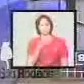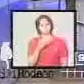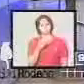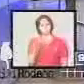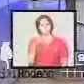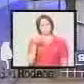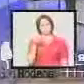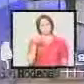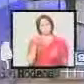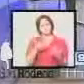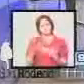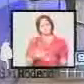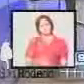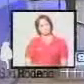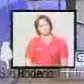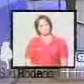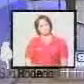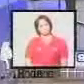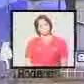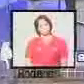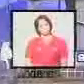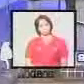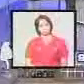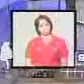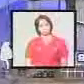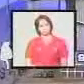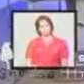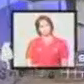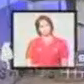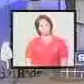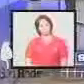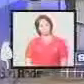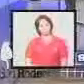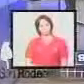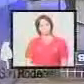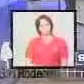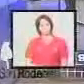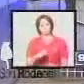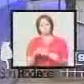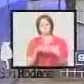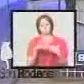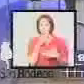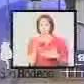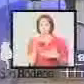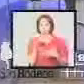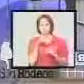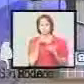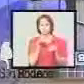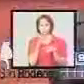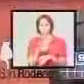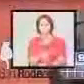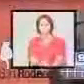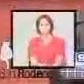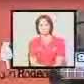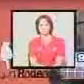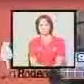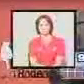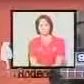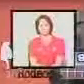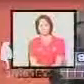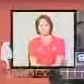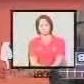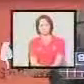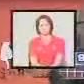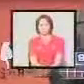¿En qué podemos servirle, don Elber? Le voy a hacer una pregunta al muchacho. Con todo gusto, hágale la pregunta al muchacho. Aquí estoy